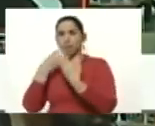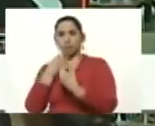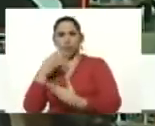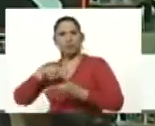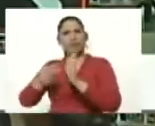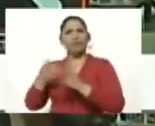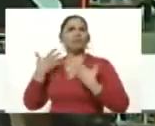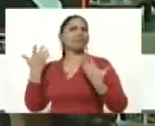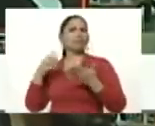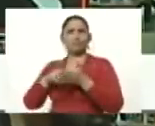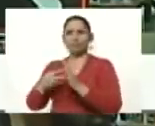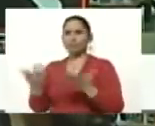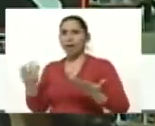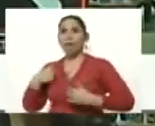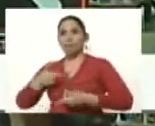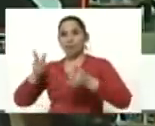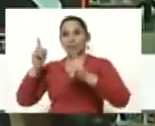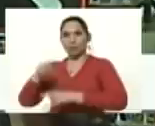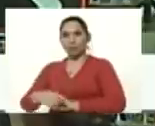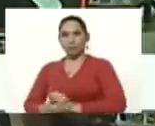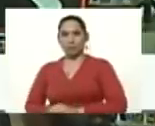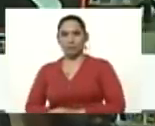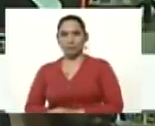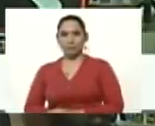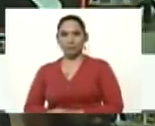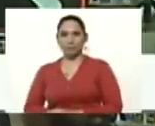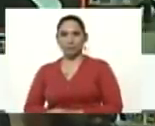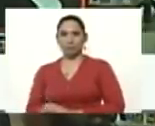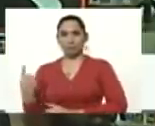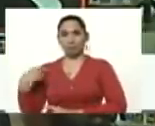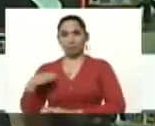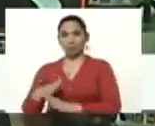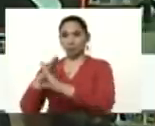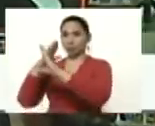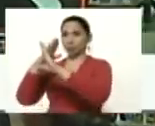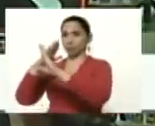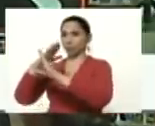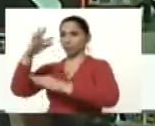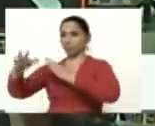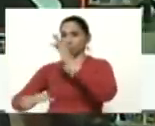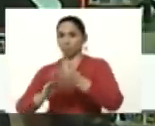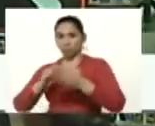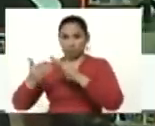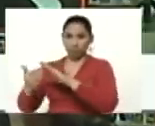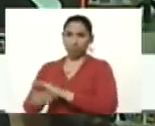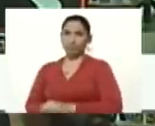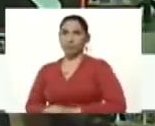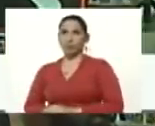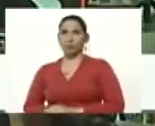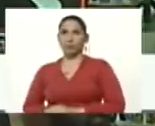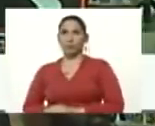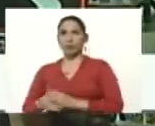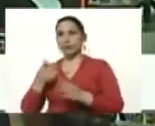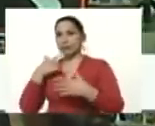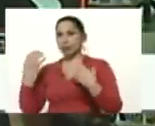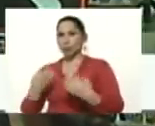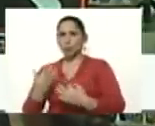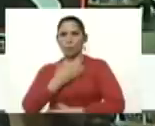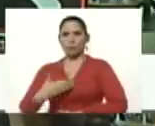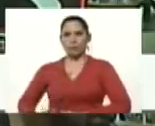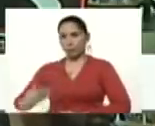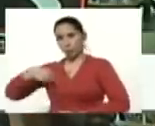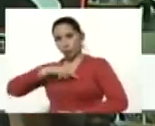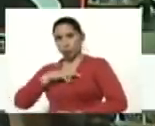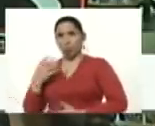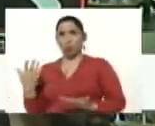sentido, y por supuesto nos ha permitido también detener el contagio. Estoy seguro, presidente, que nosotros,